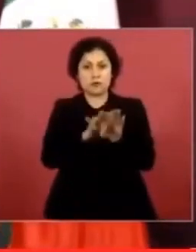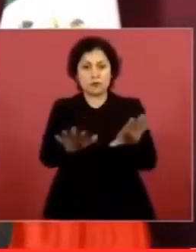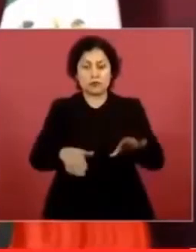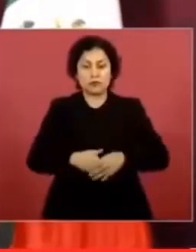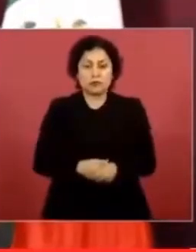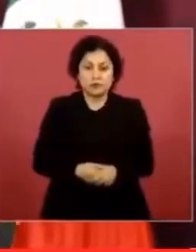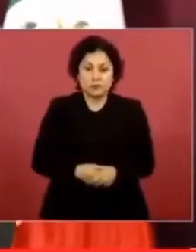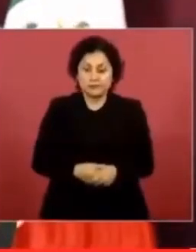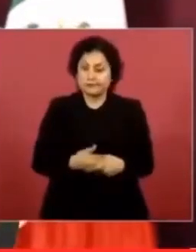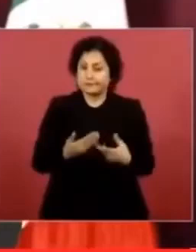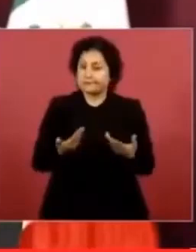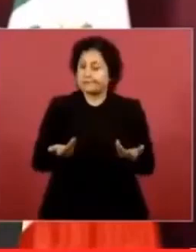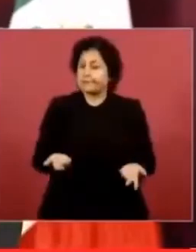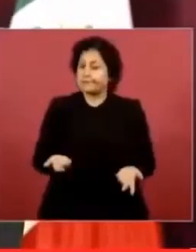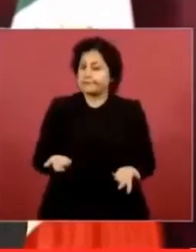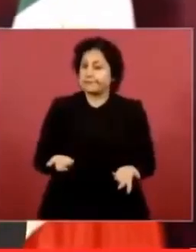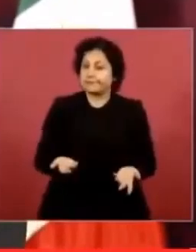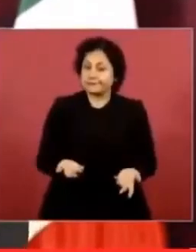Todo aparente